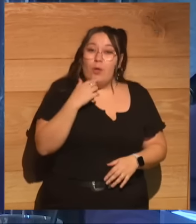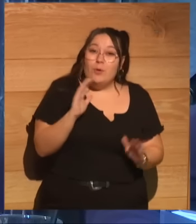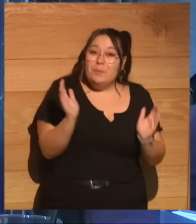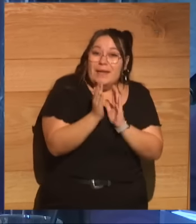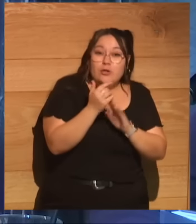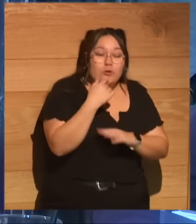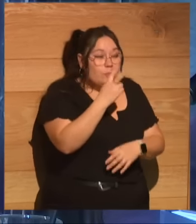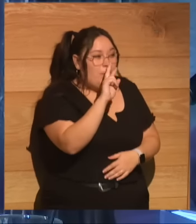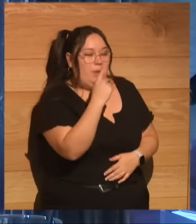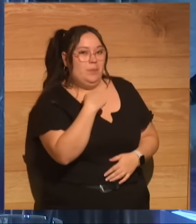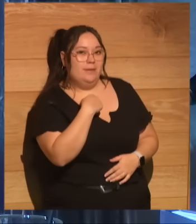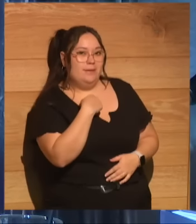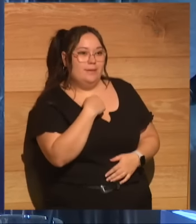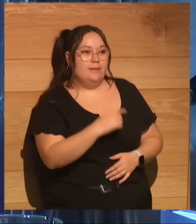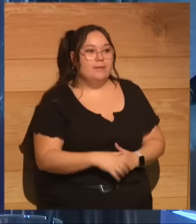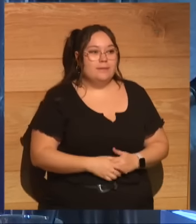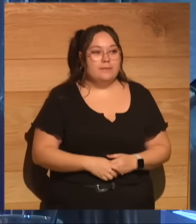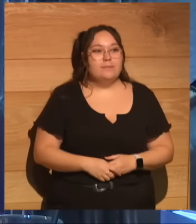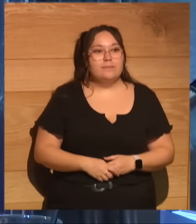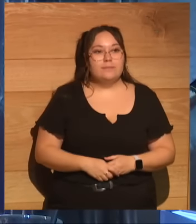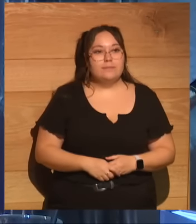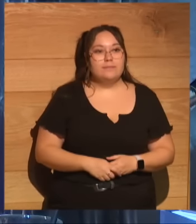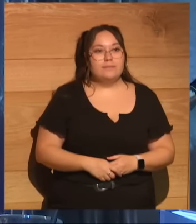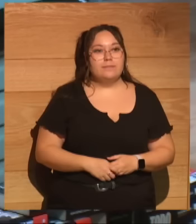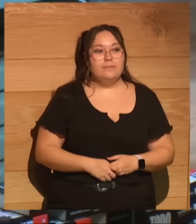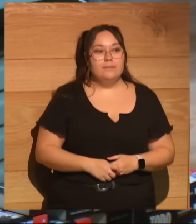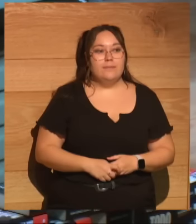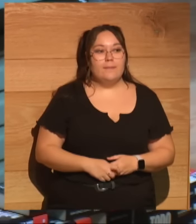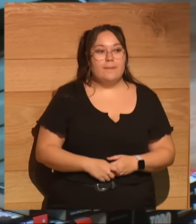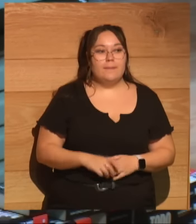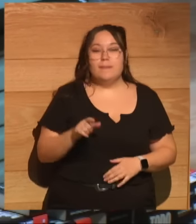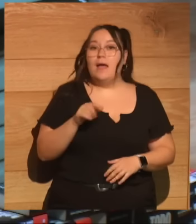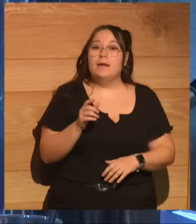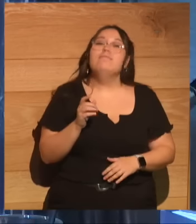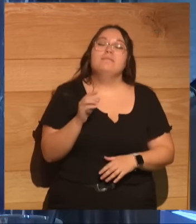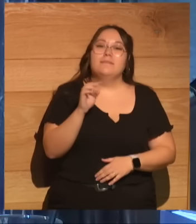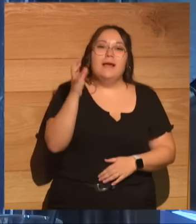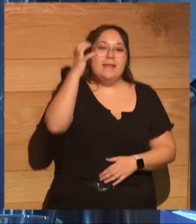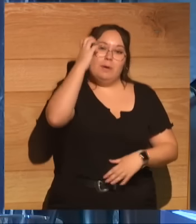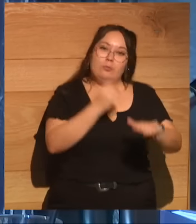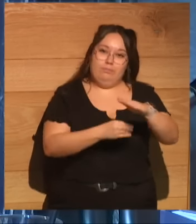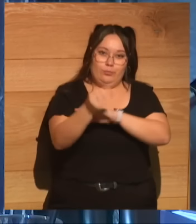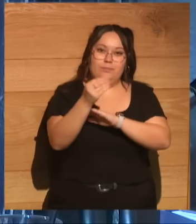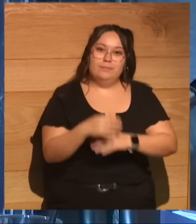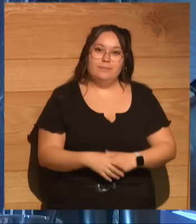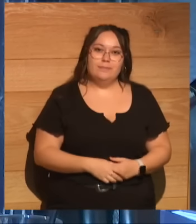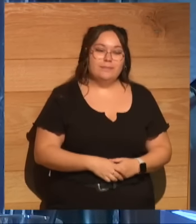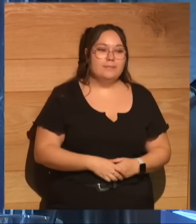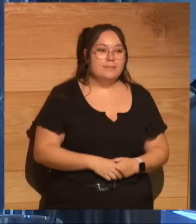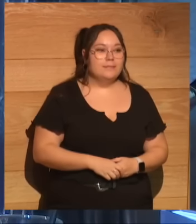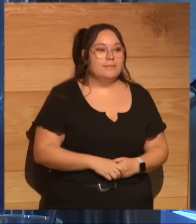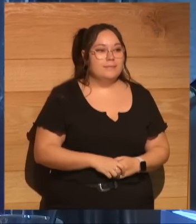mira a ti, ¿eh? Te trata también muy displicente. Y allí nace Tim Burton, ¿verdad? Ahí es donde... el